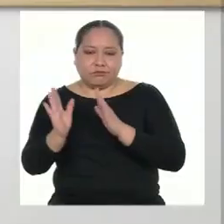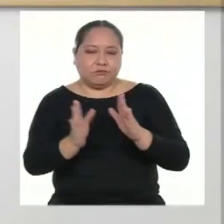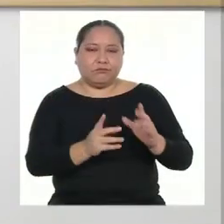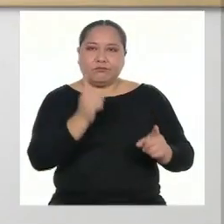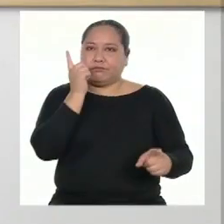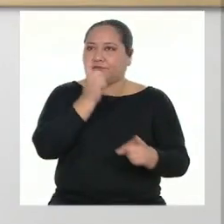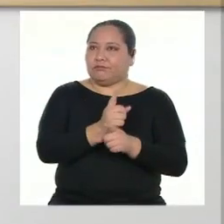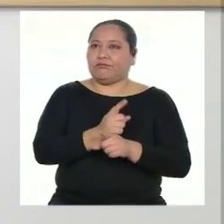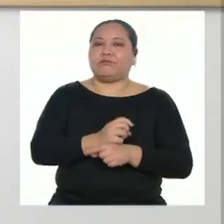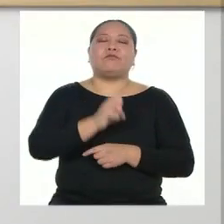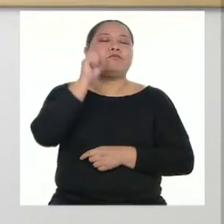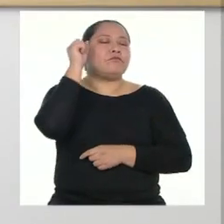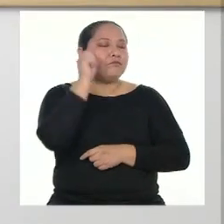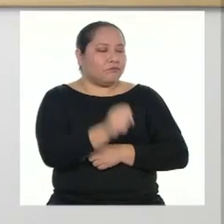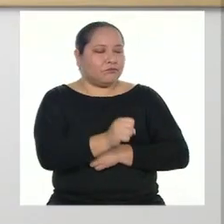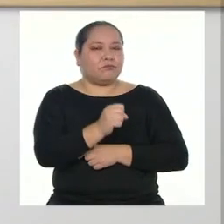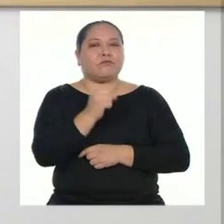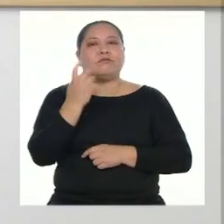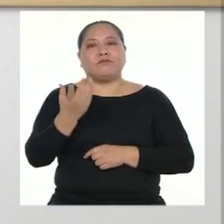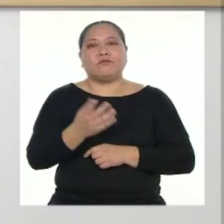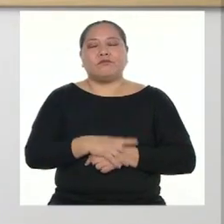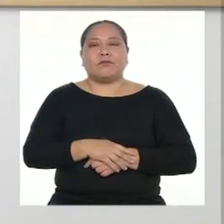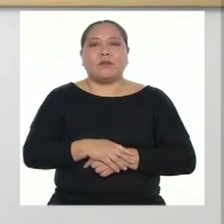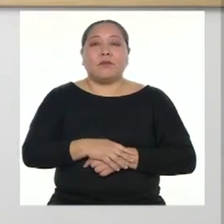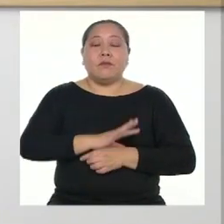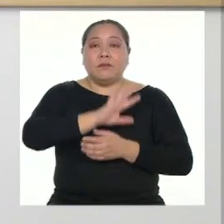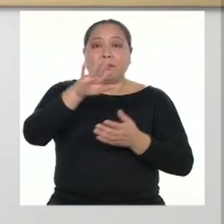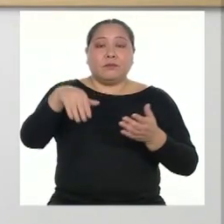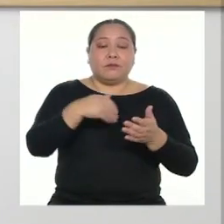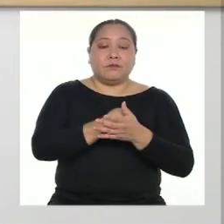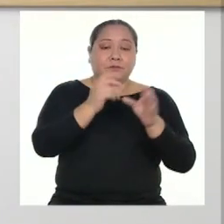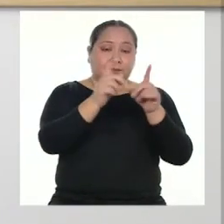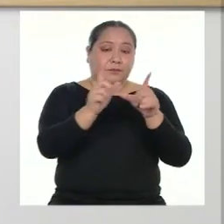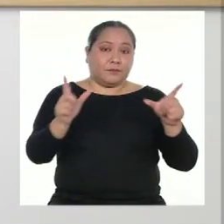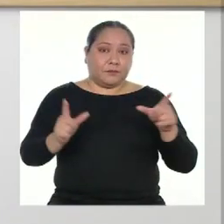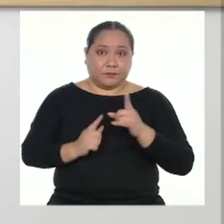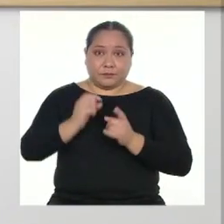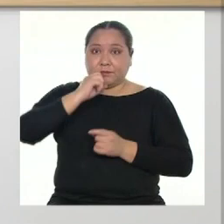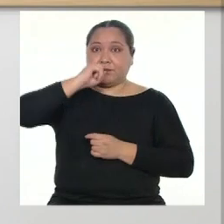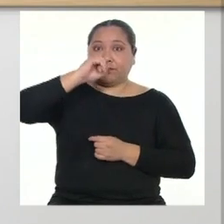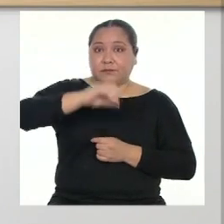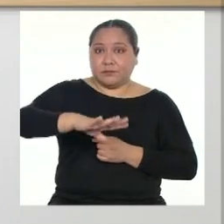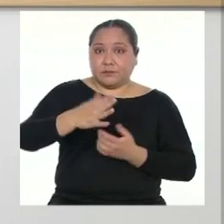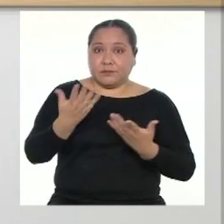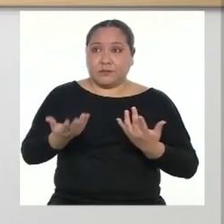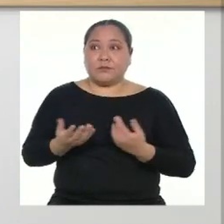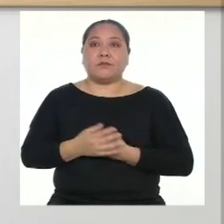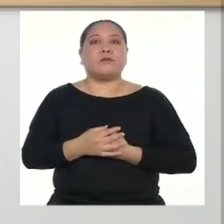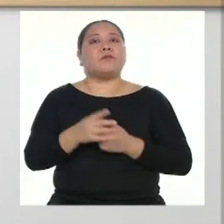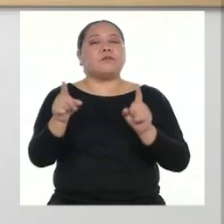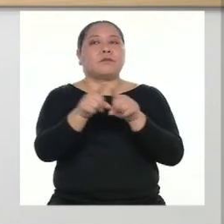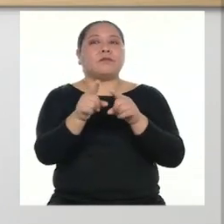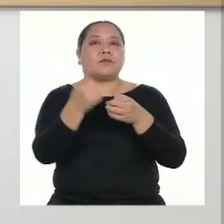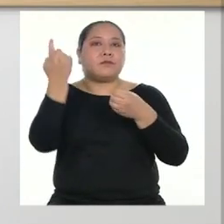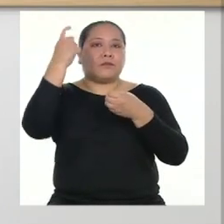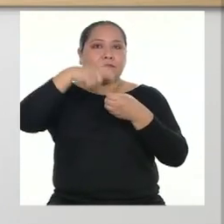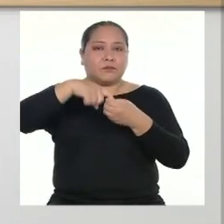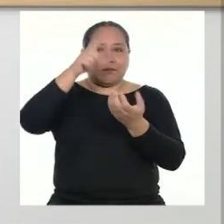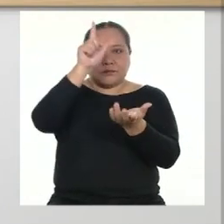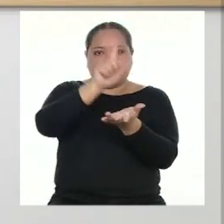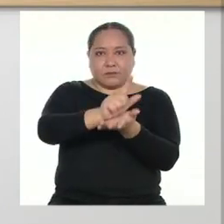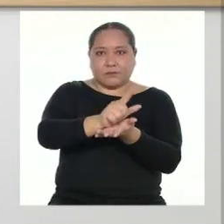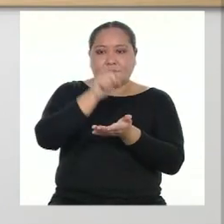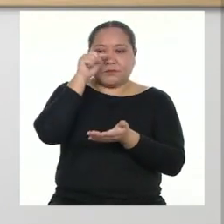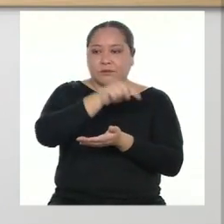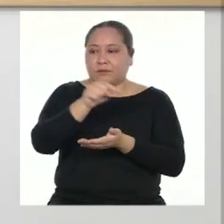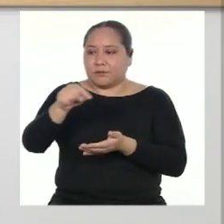correctamente. Sí, exactamente. Todas las ciudades que hemos mencionado hasta ahora, incluyendo Lima,